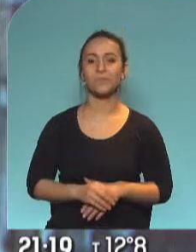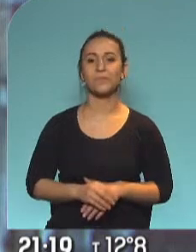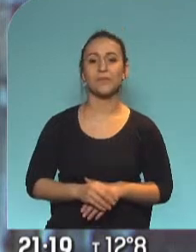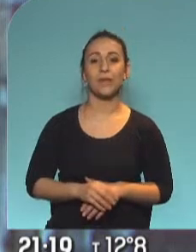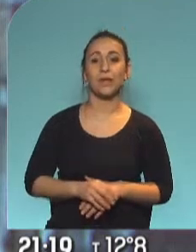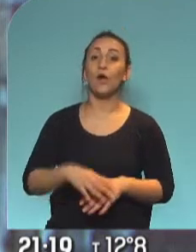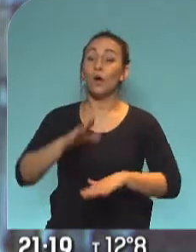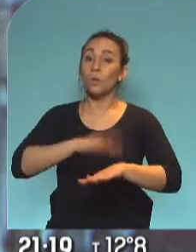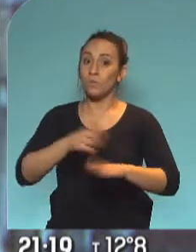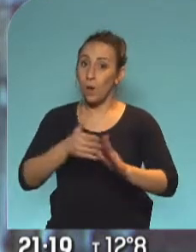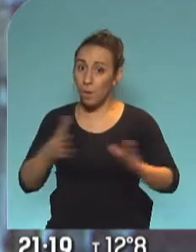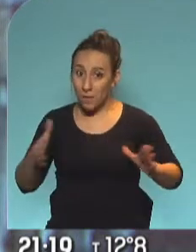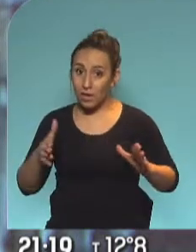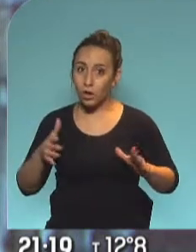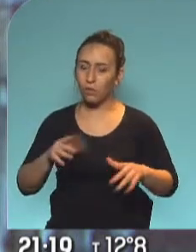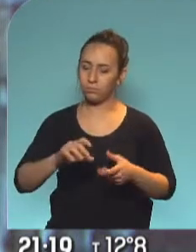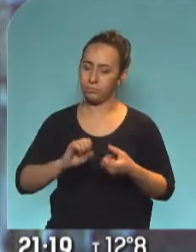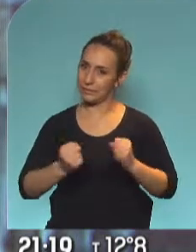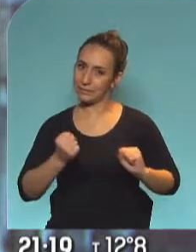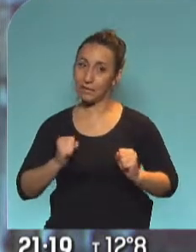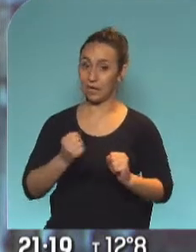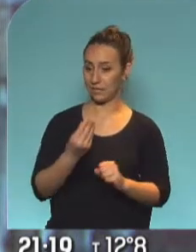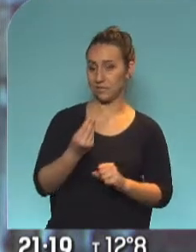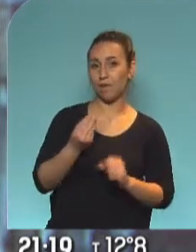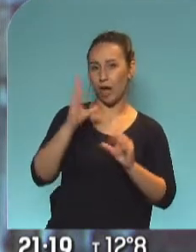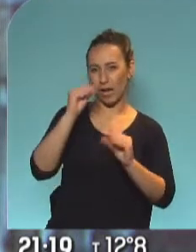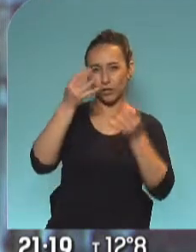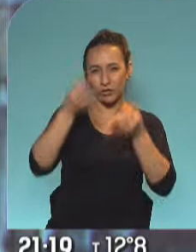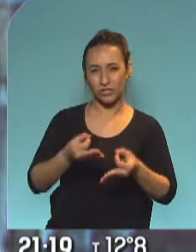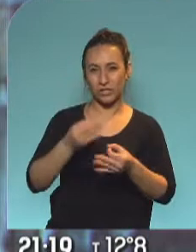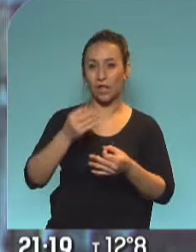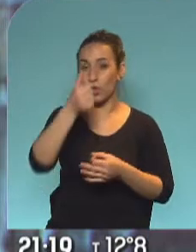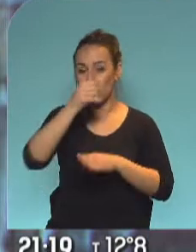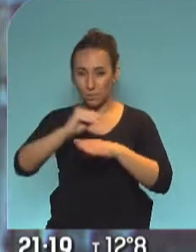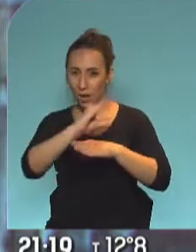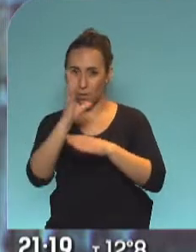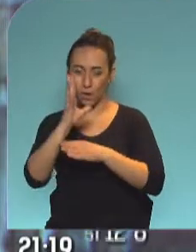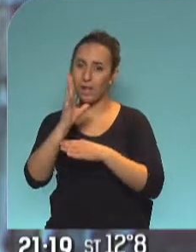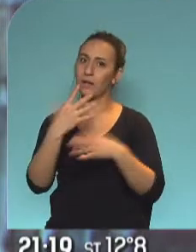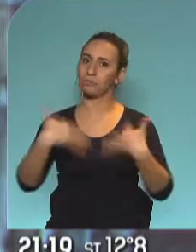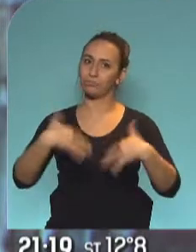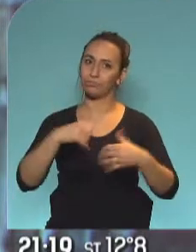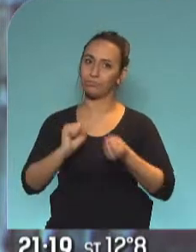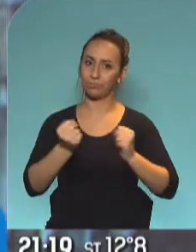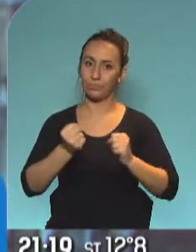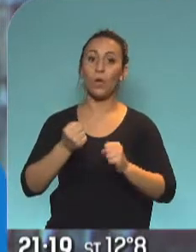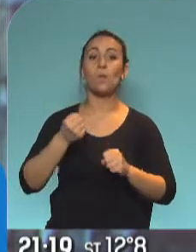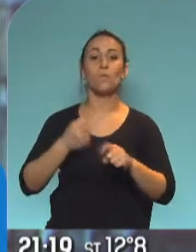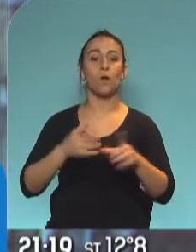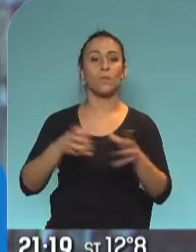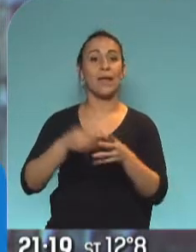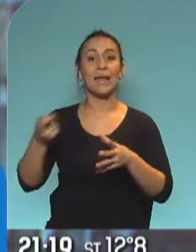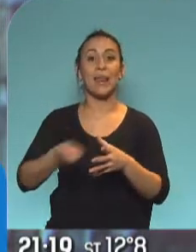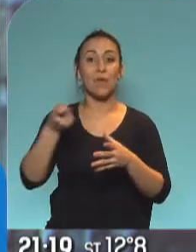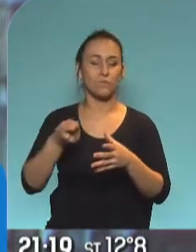Se vivieron momentos de tensión este fin de semana, puntualmente el sábado a la noche y madrugada del domingo, por un enfrentamiento gremial en donde